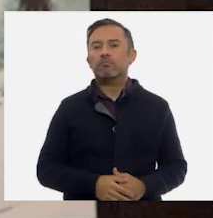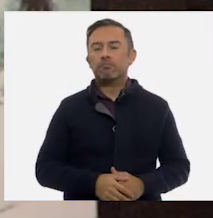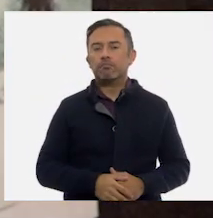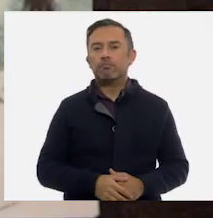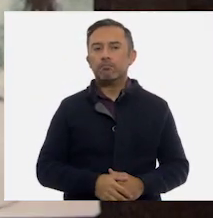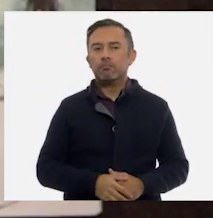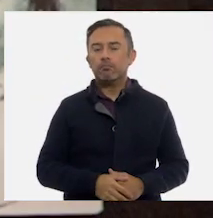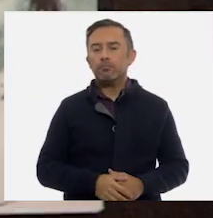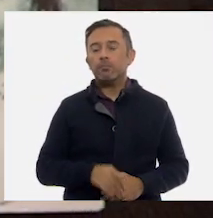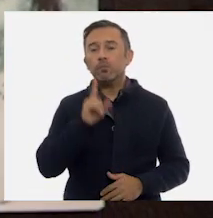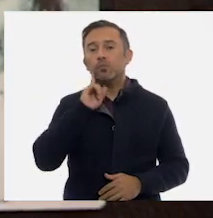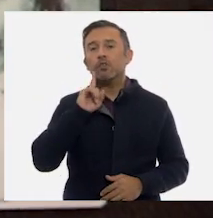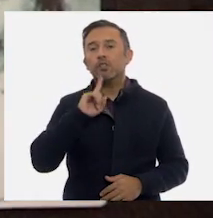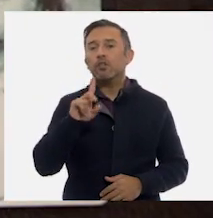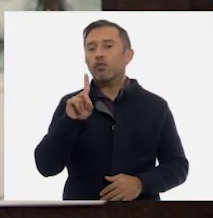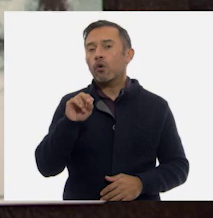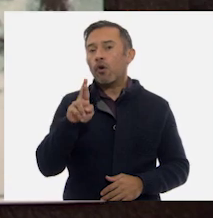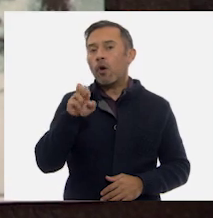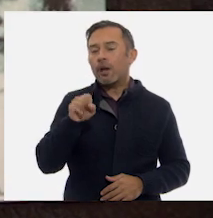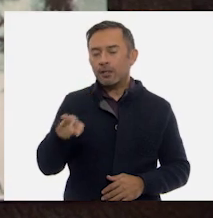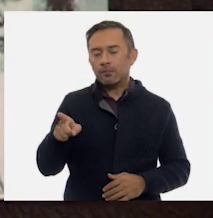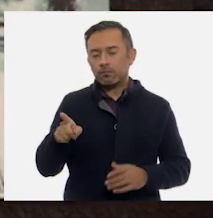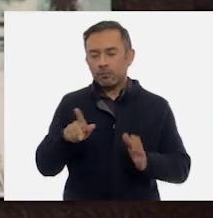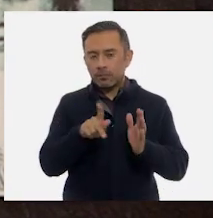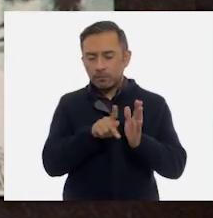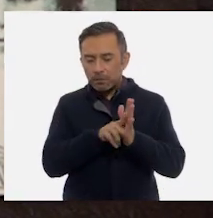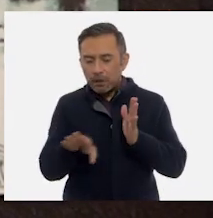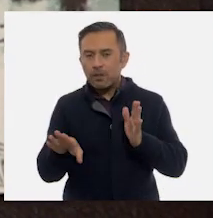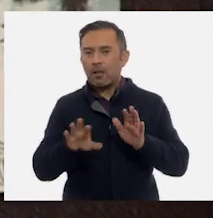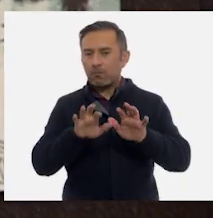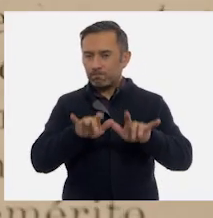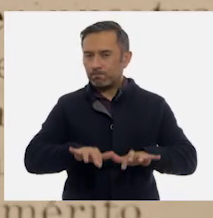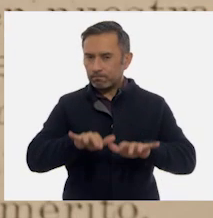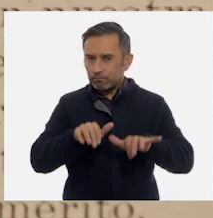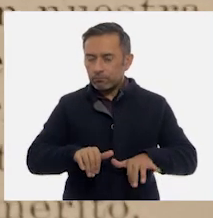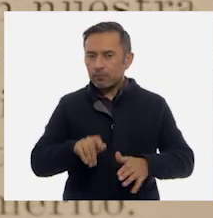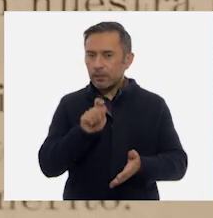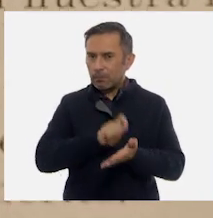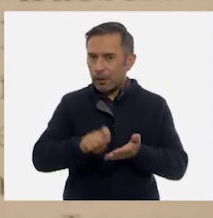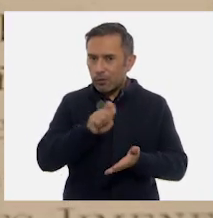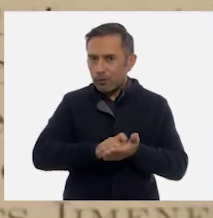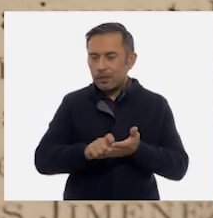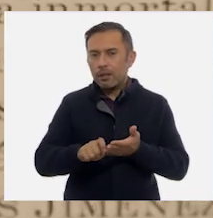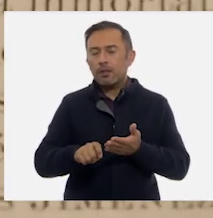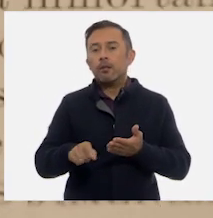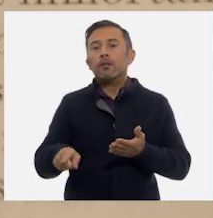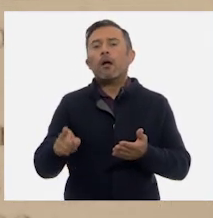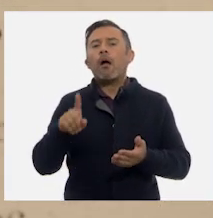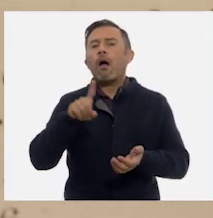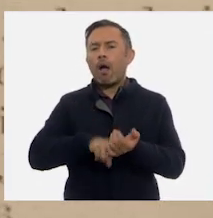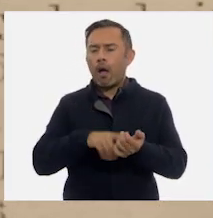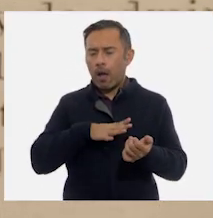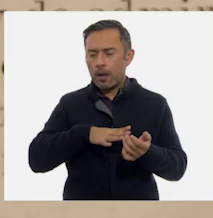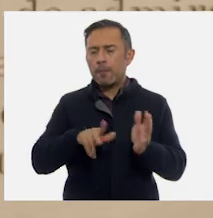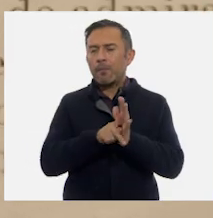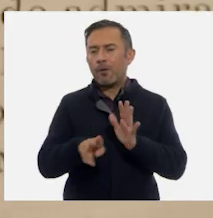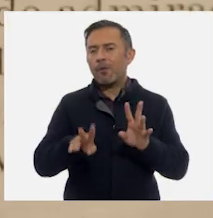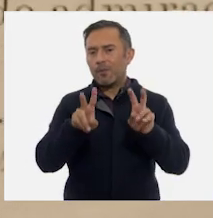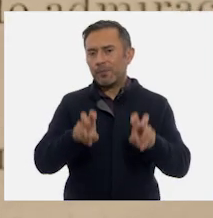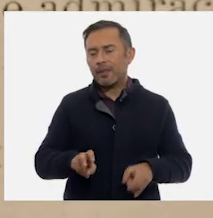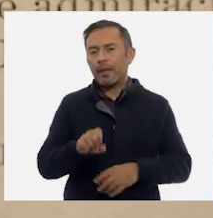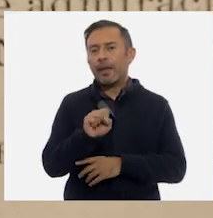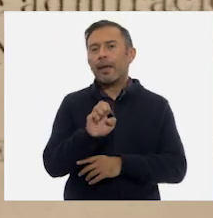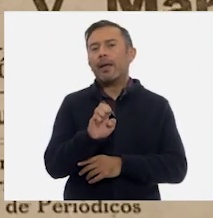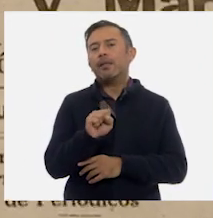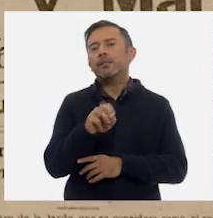Dolores se formó como escritora y periodista bajo la ideología liberal juarista. Sus colaboraciones en publicaciones como La Esmeralda y La